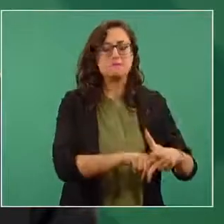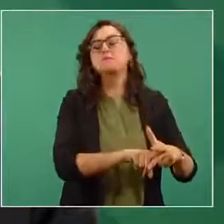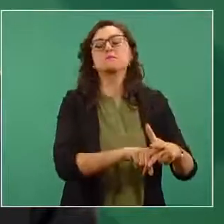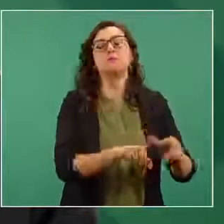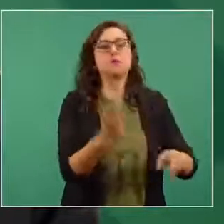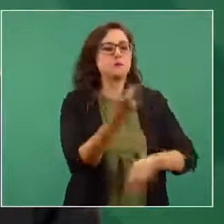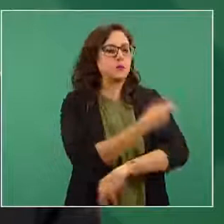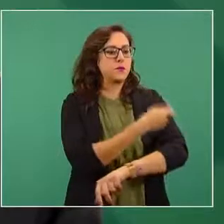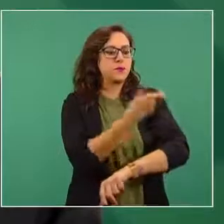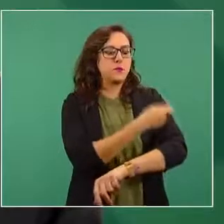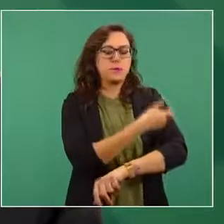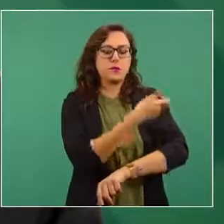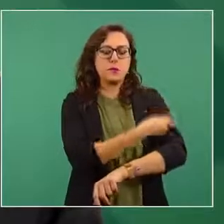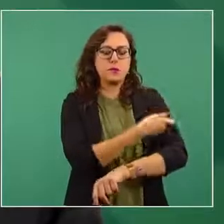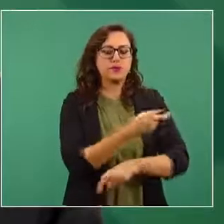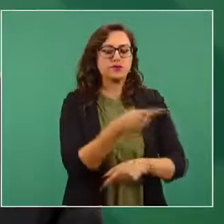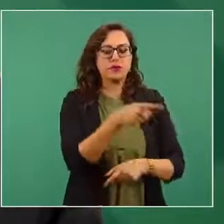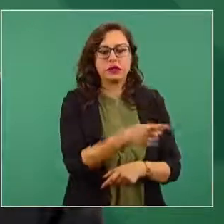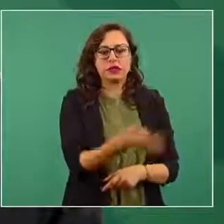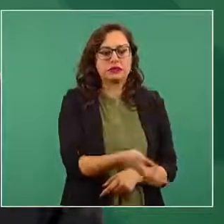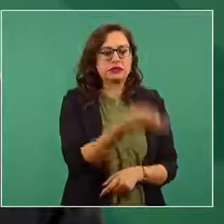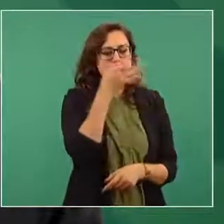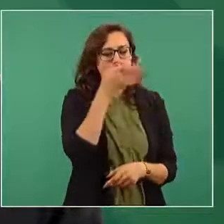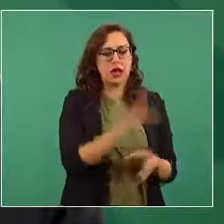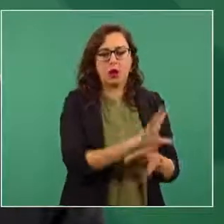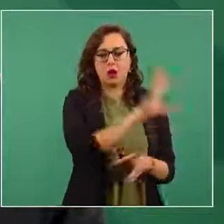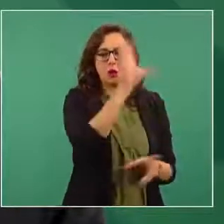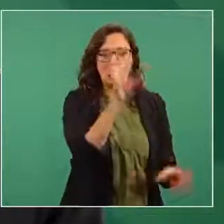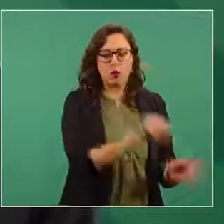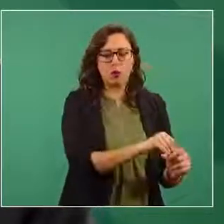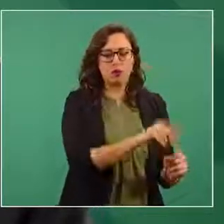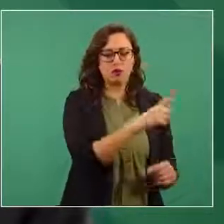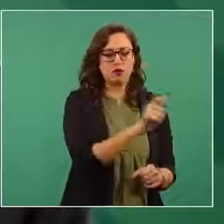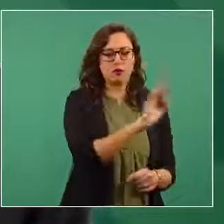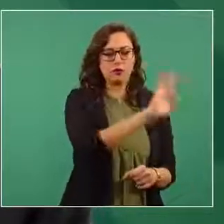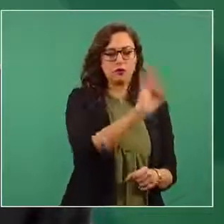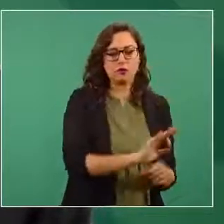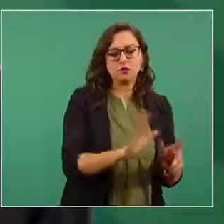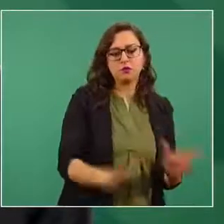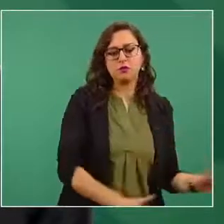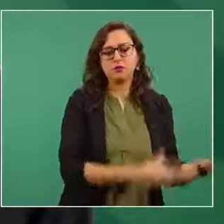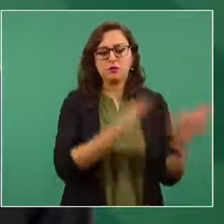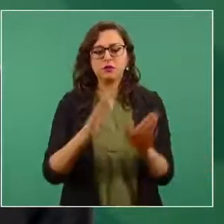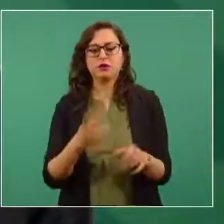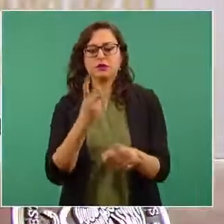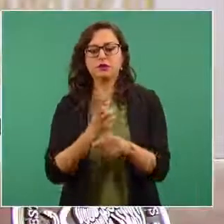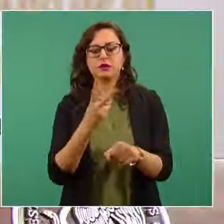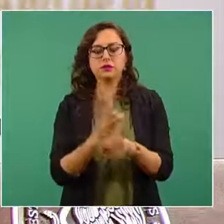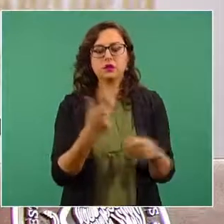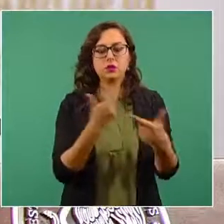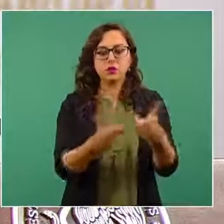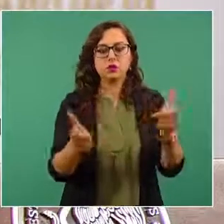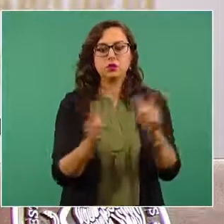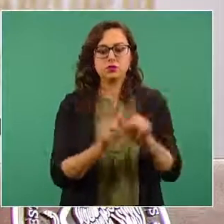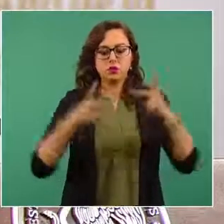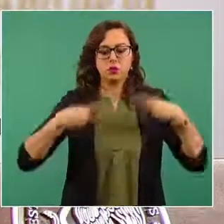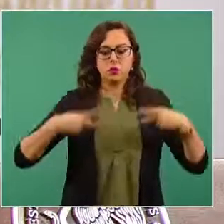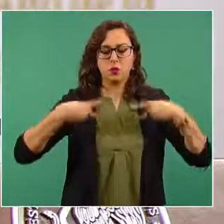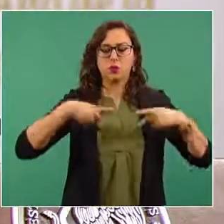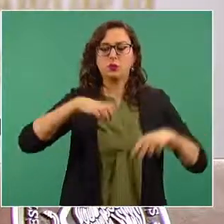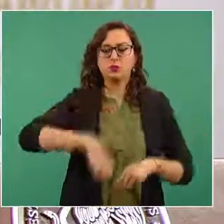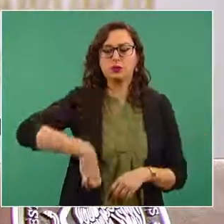prácticamente en su totalidad, además de ellos los adultos mayores. Ya se empezó